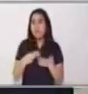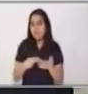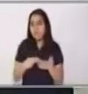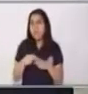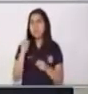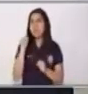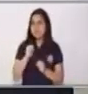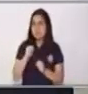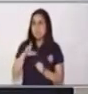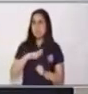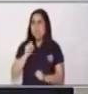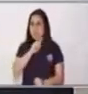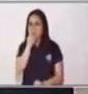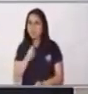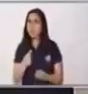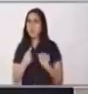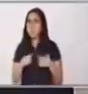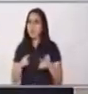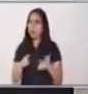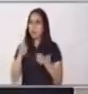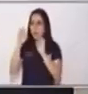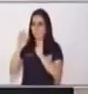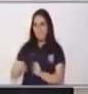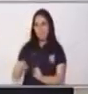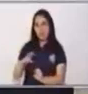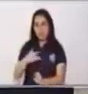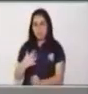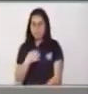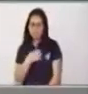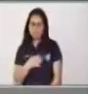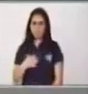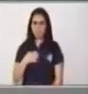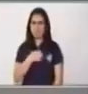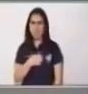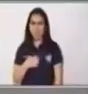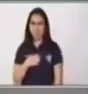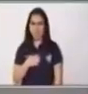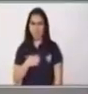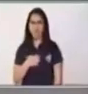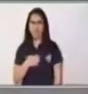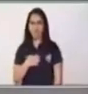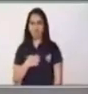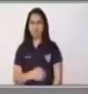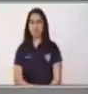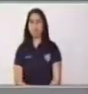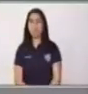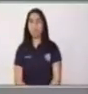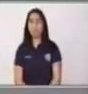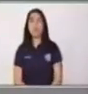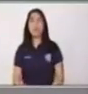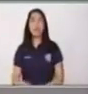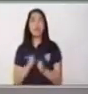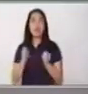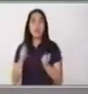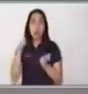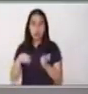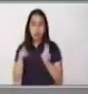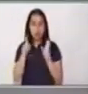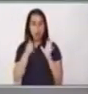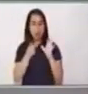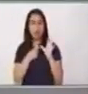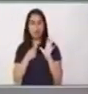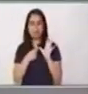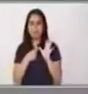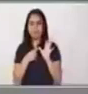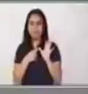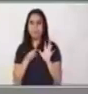molesto. Ahora la número 5. En la número 5 podemos escuchar lo que voy a leer. ¿Cómo ha llovido